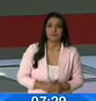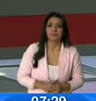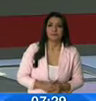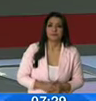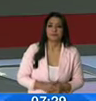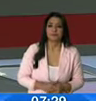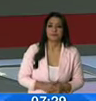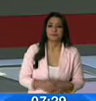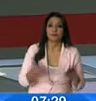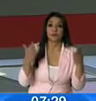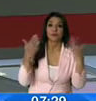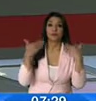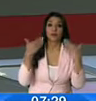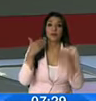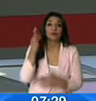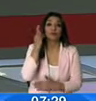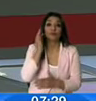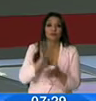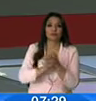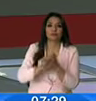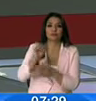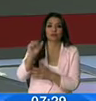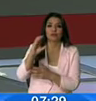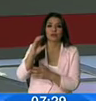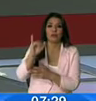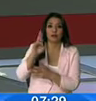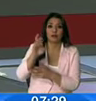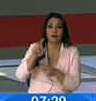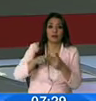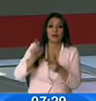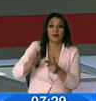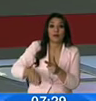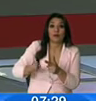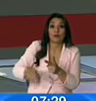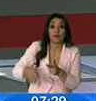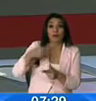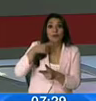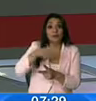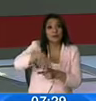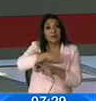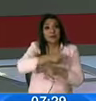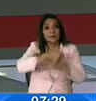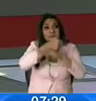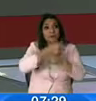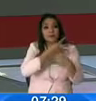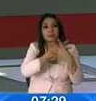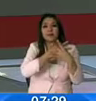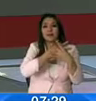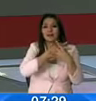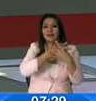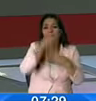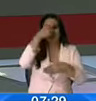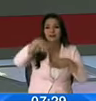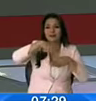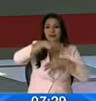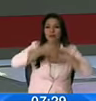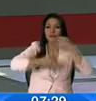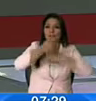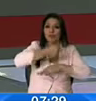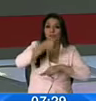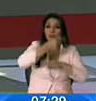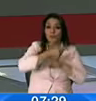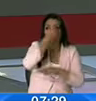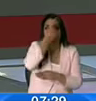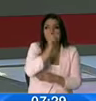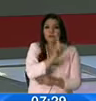En Guayaquil, el esposo de Carolina Astudillo y su abogado confían en que la sala especializada penal en la Corte de Justicia del Guayas